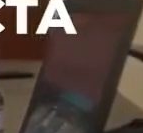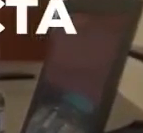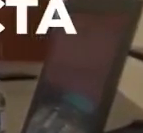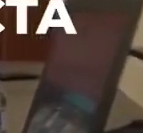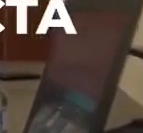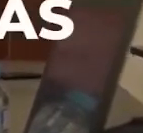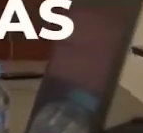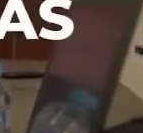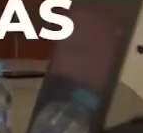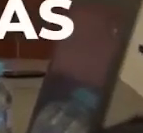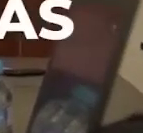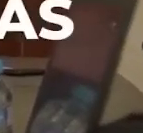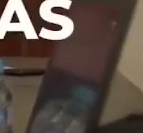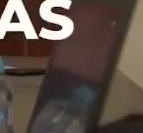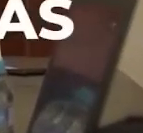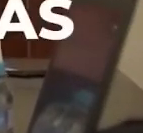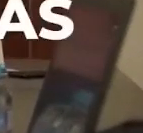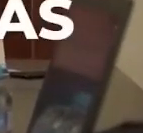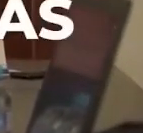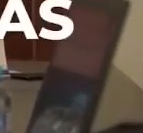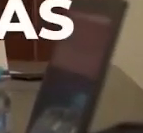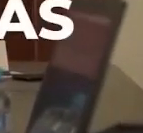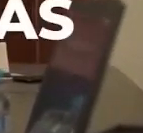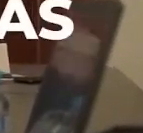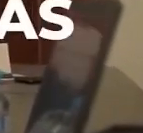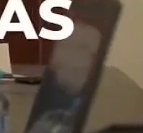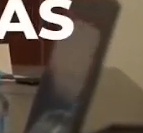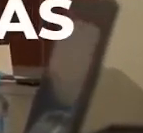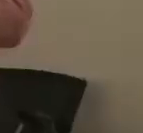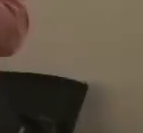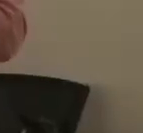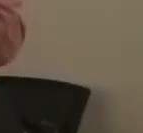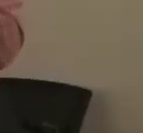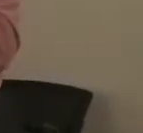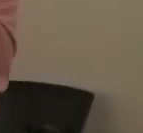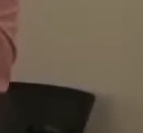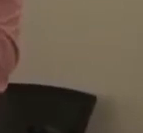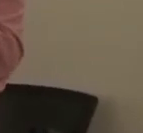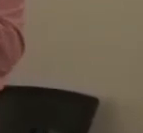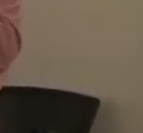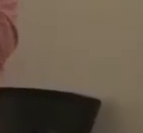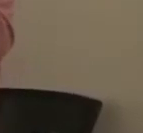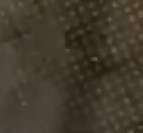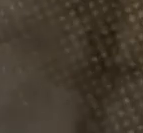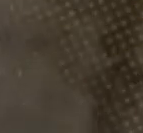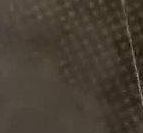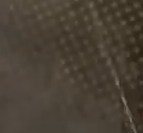exacta para diseñar y ejecutar políticas públicas con finanzas mucho más robustas.